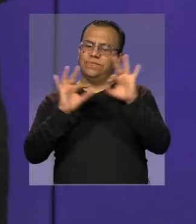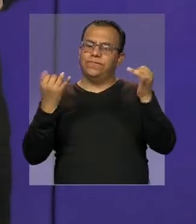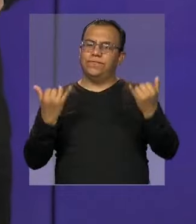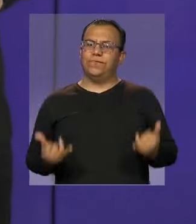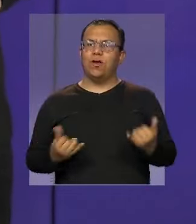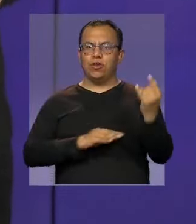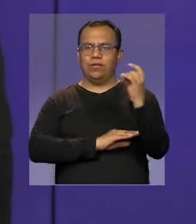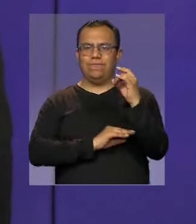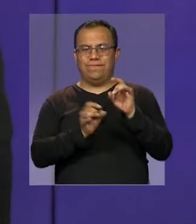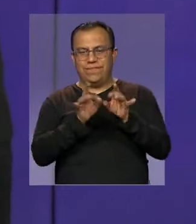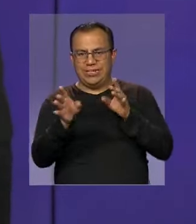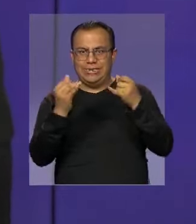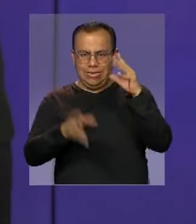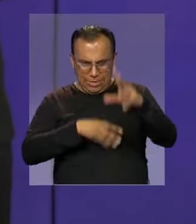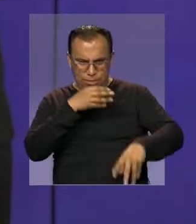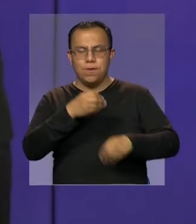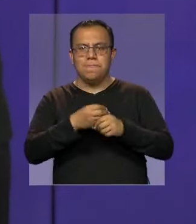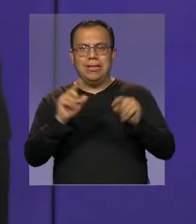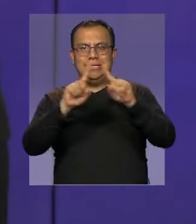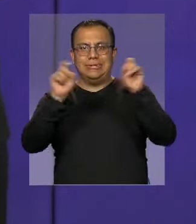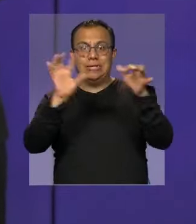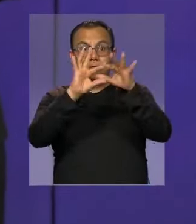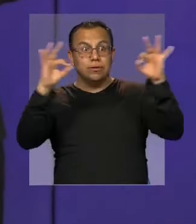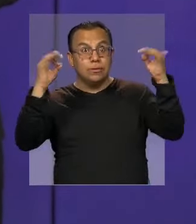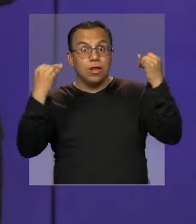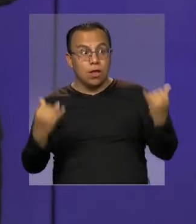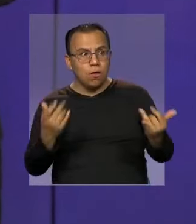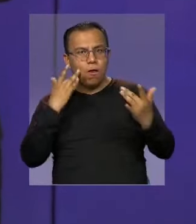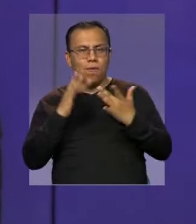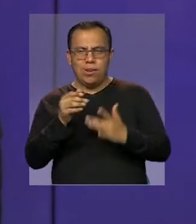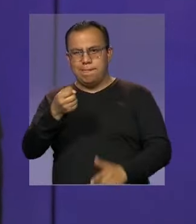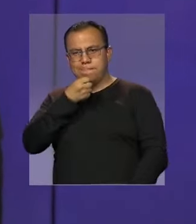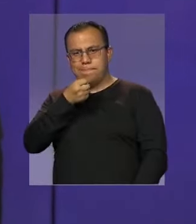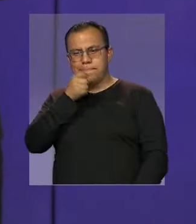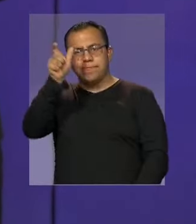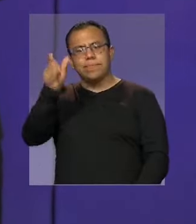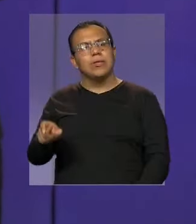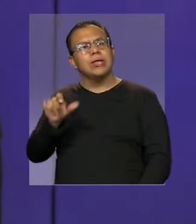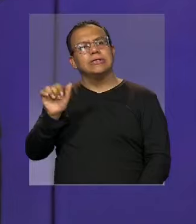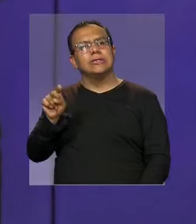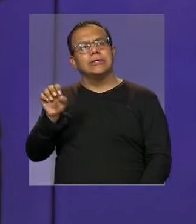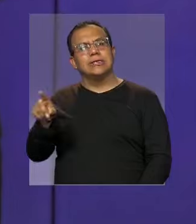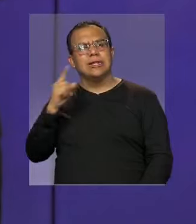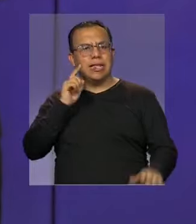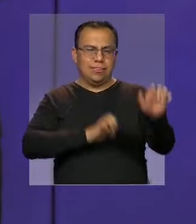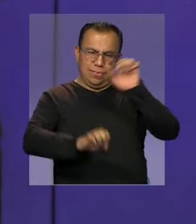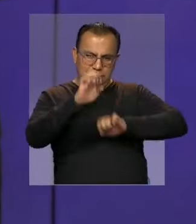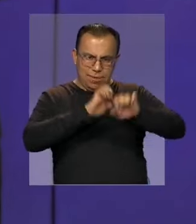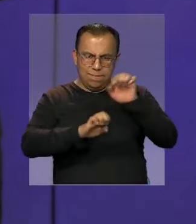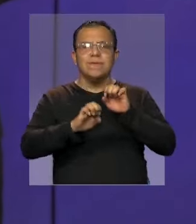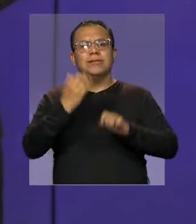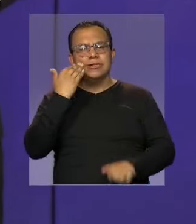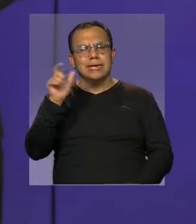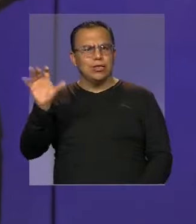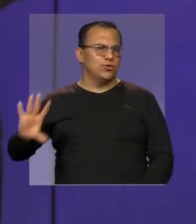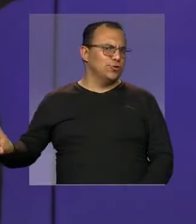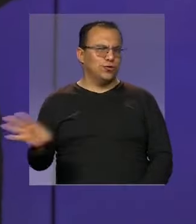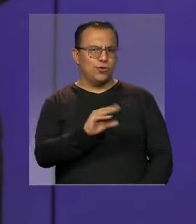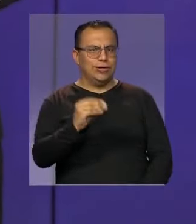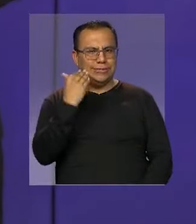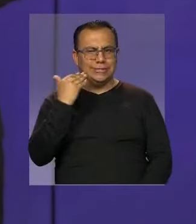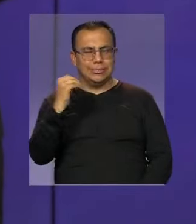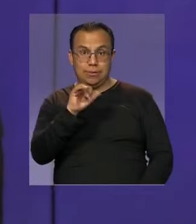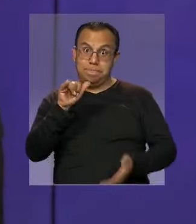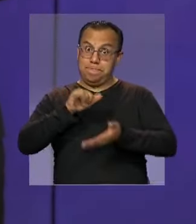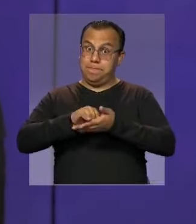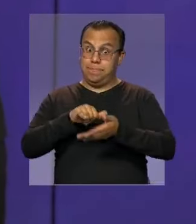8 de marzo. También es el lema de la lucha que ha mantenido la periodista Ginette Bedoya por la defensa de los derechos de todas las mujeres. Es